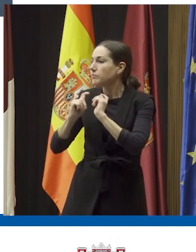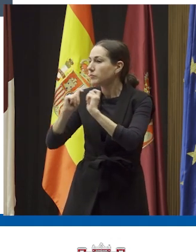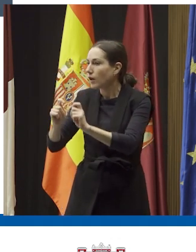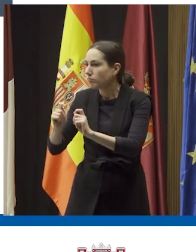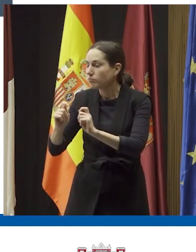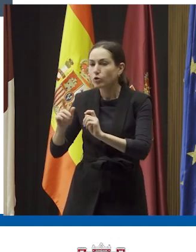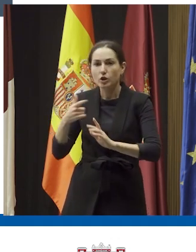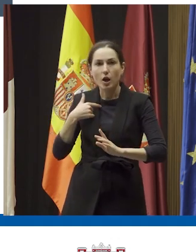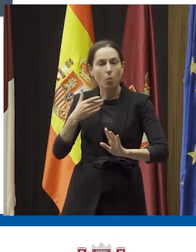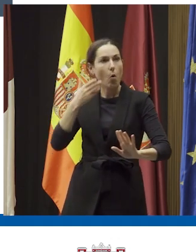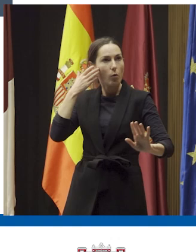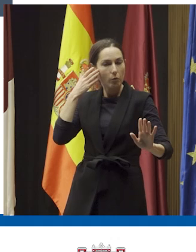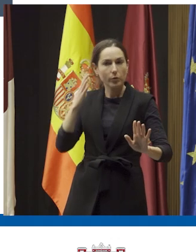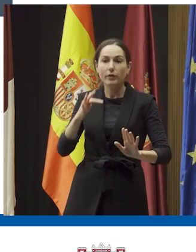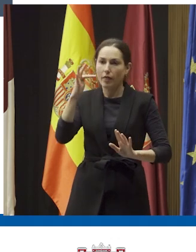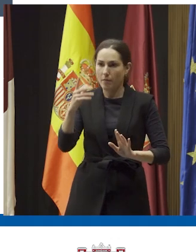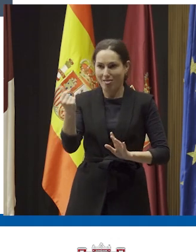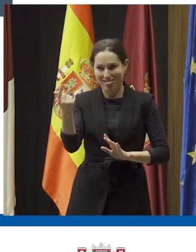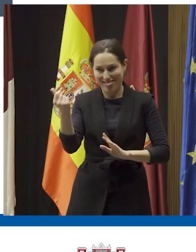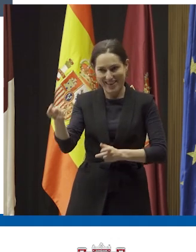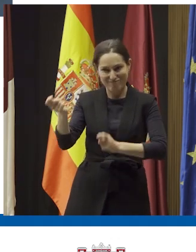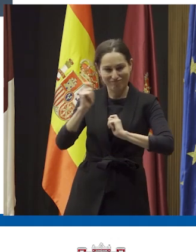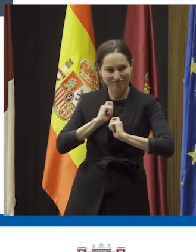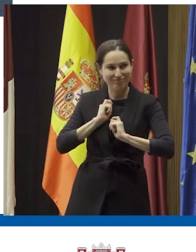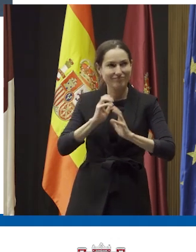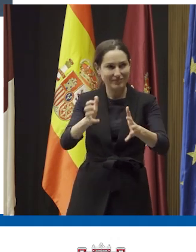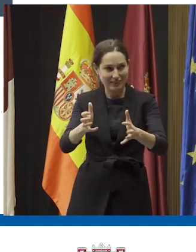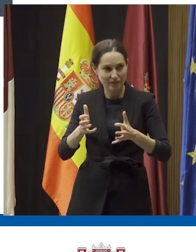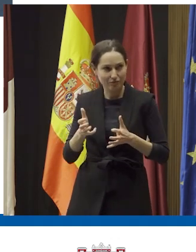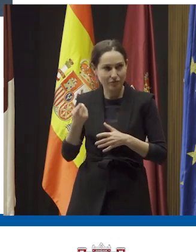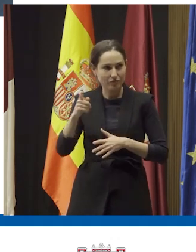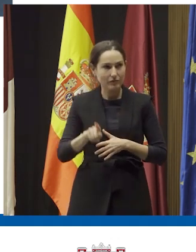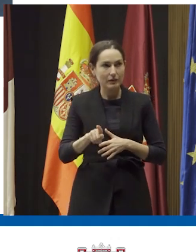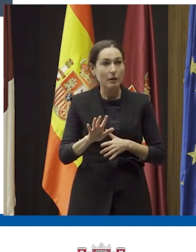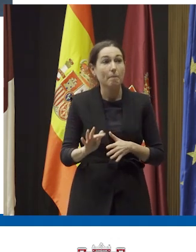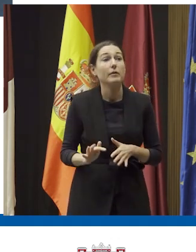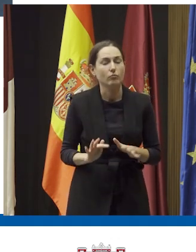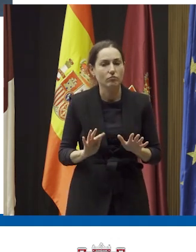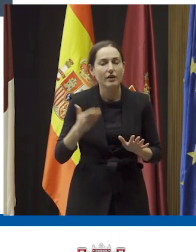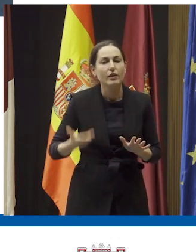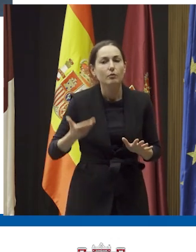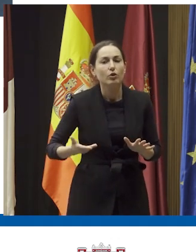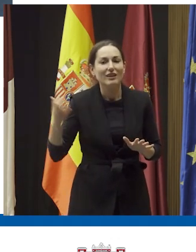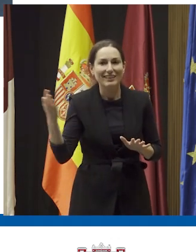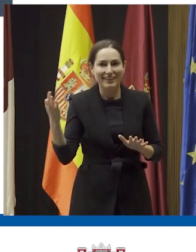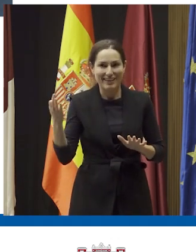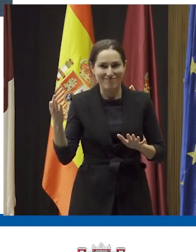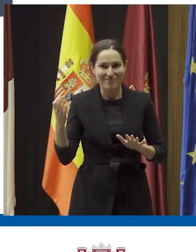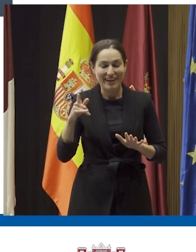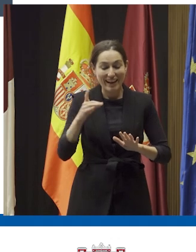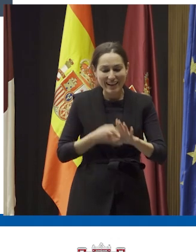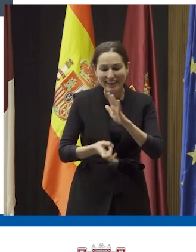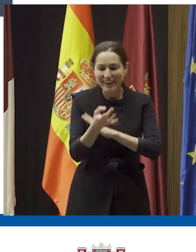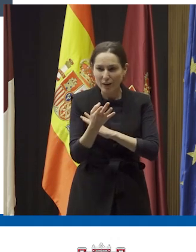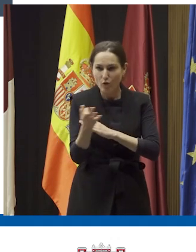de dinero impresionante para la época. Pero no eso es lo importante es que contribuyó a crear el Colegio de Cirujanos